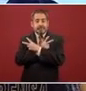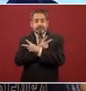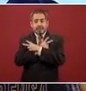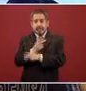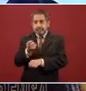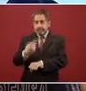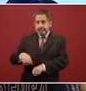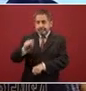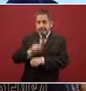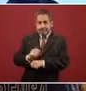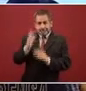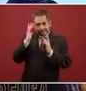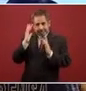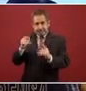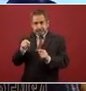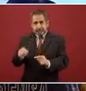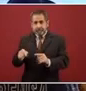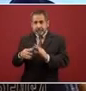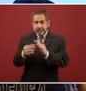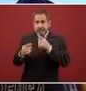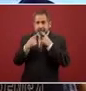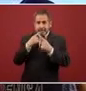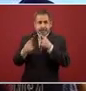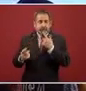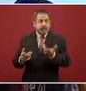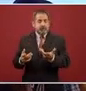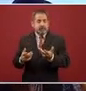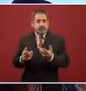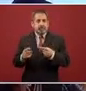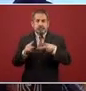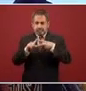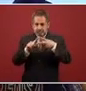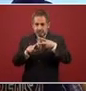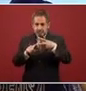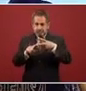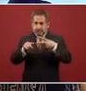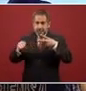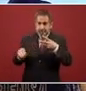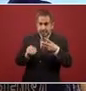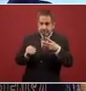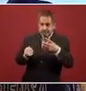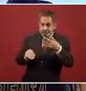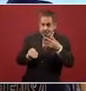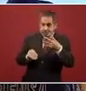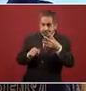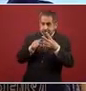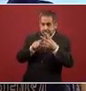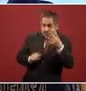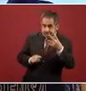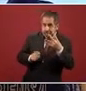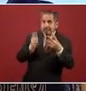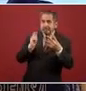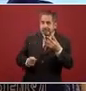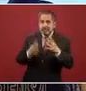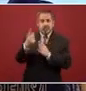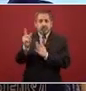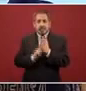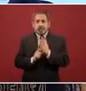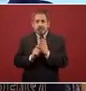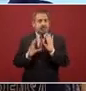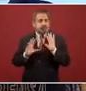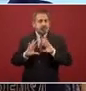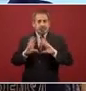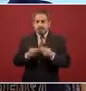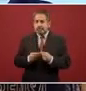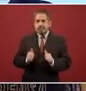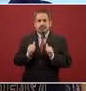Semana Santa, podíamos agregar solo 2 semanas y tener un mes completo de distanciamiento social. Y por